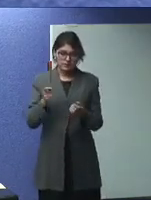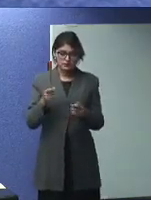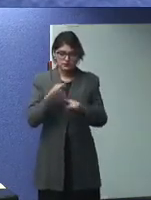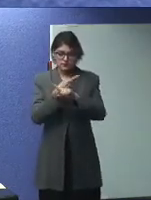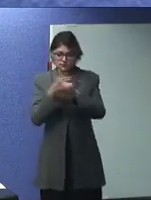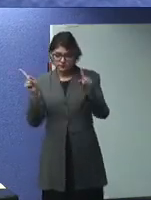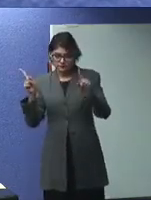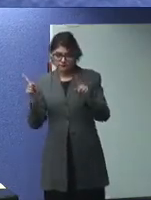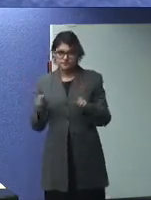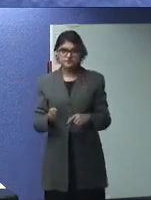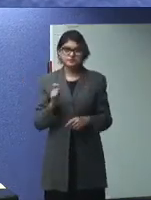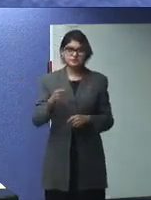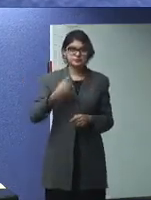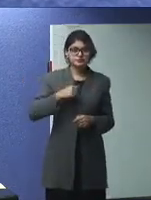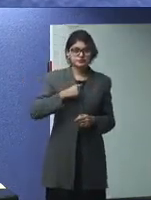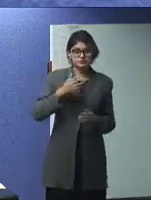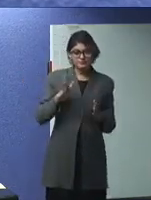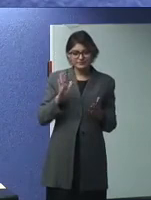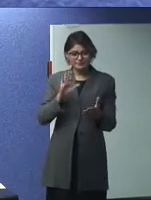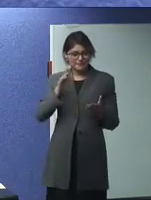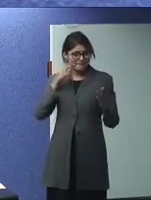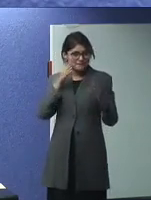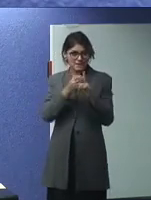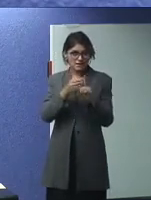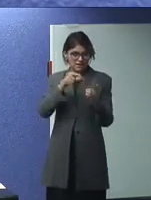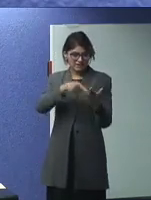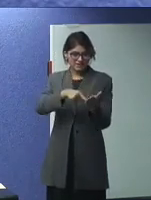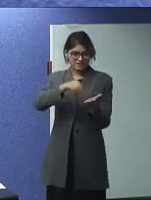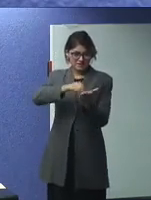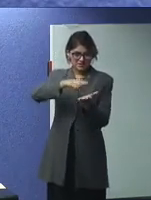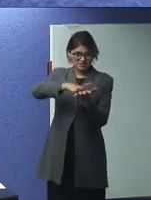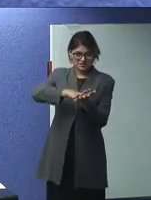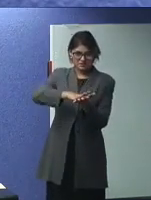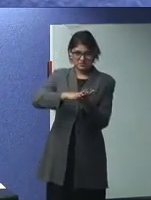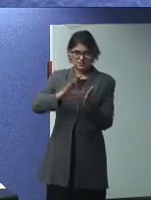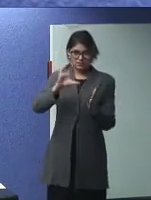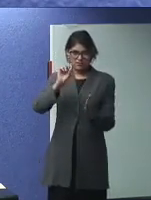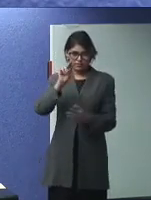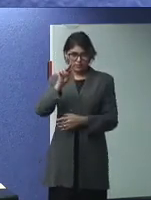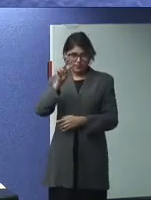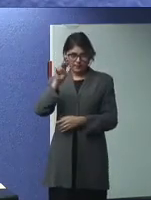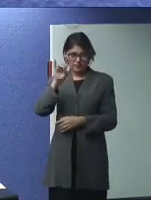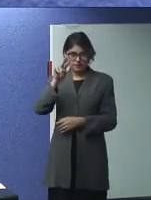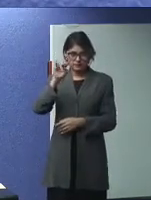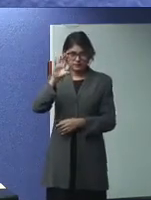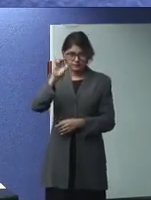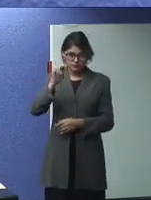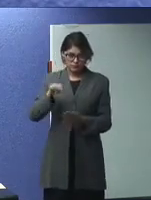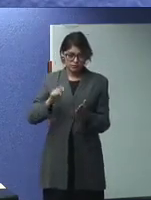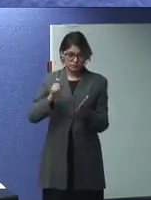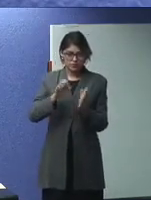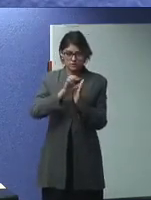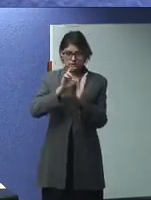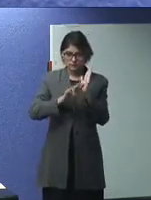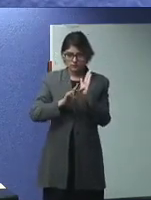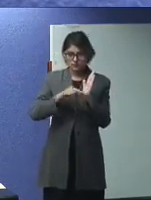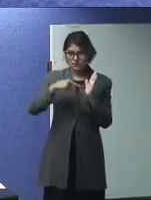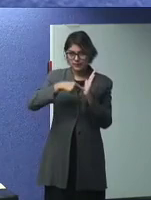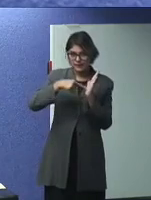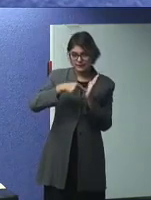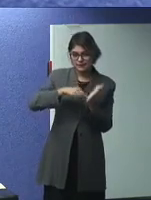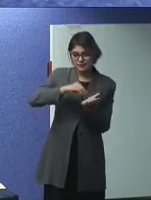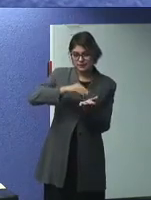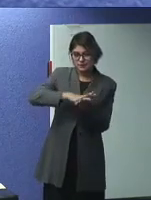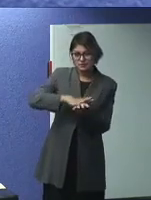elementos y otorgar claridad que a lo mejor los demás modelos, dadas las circunstancias y el contexto cultural en el que se estaban